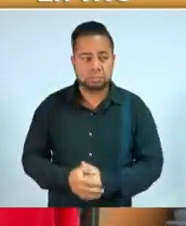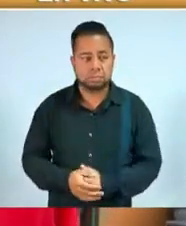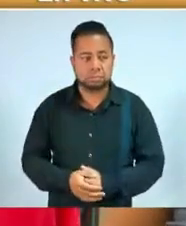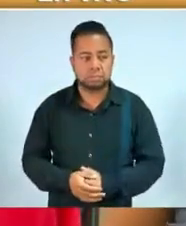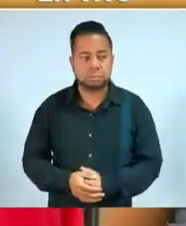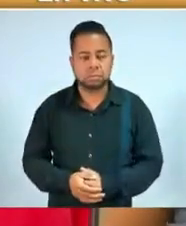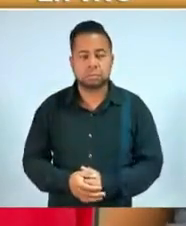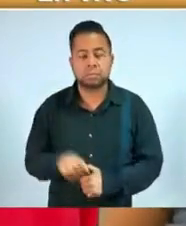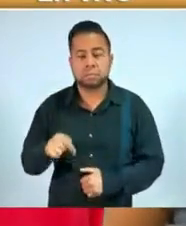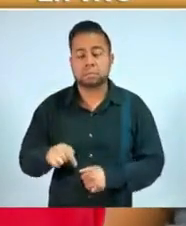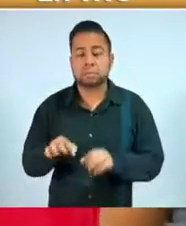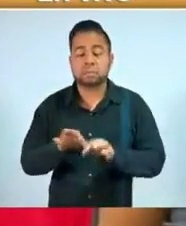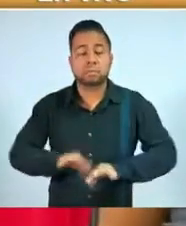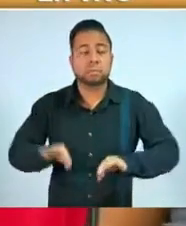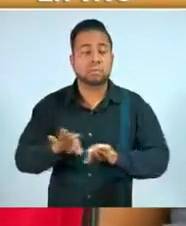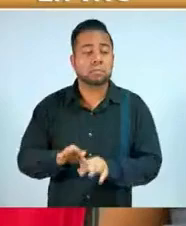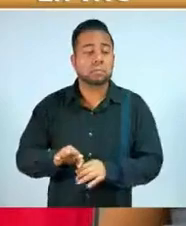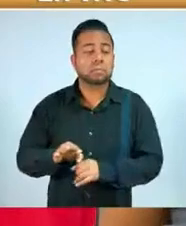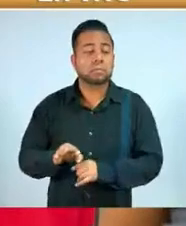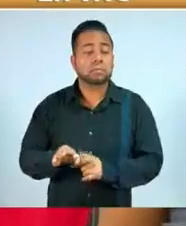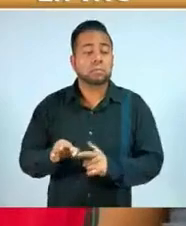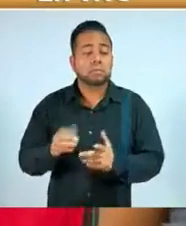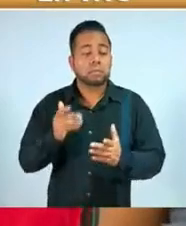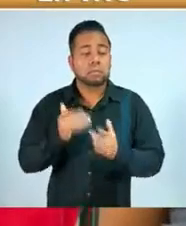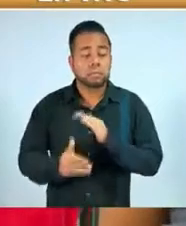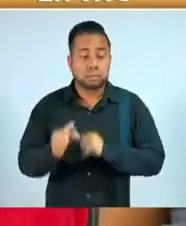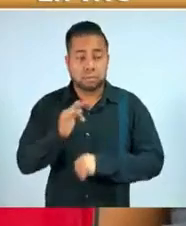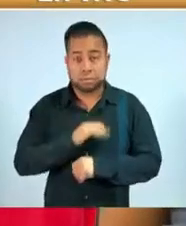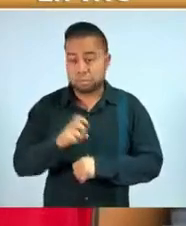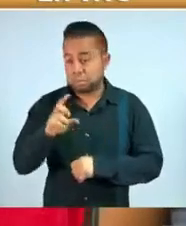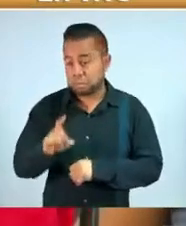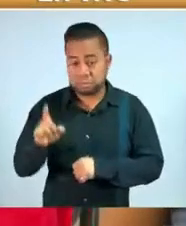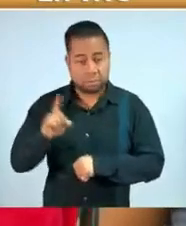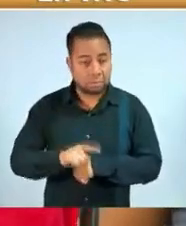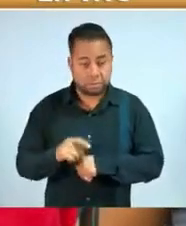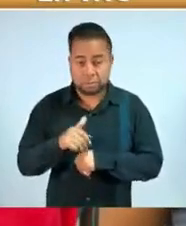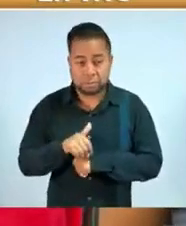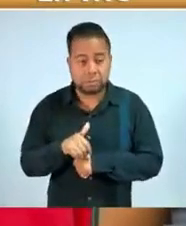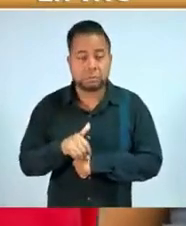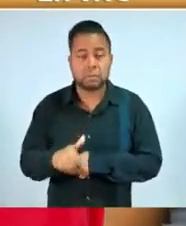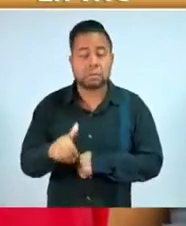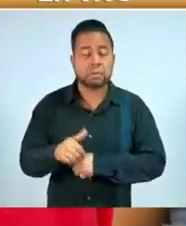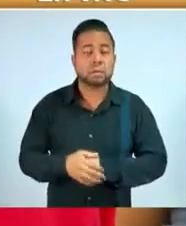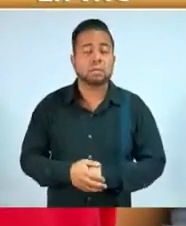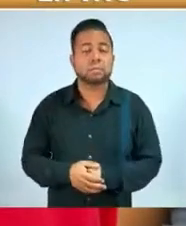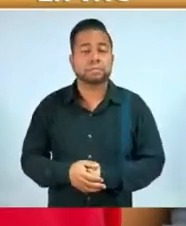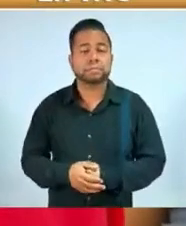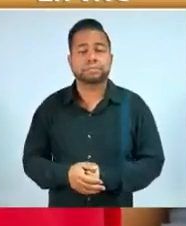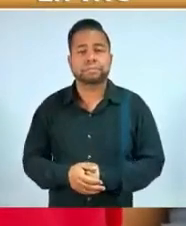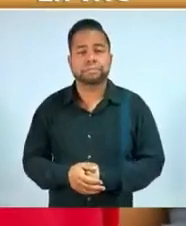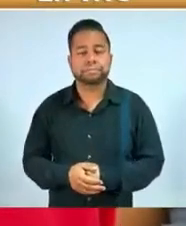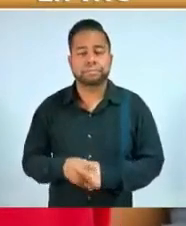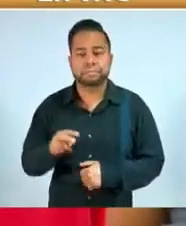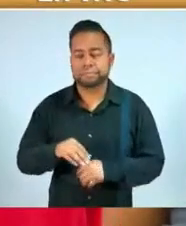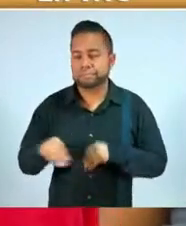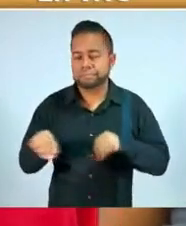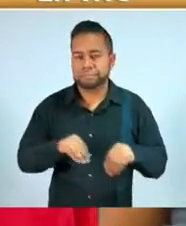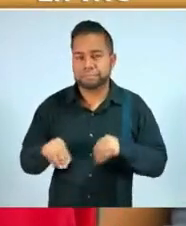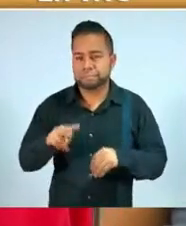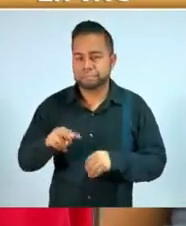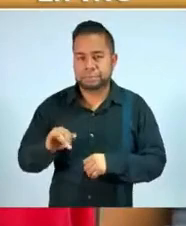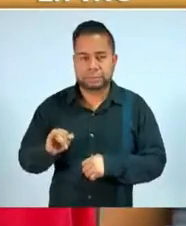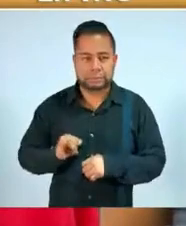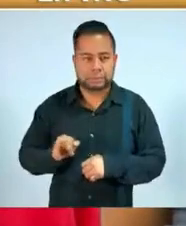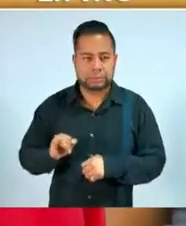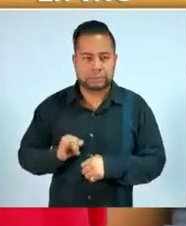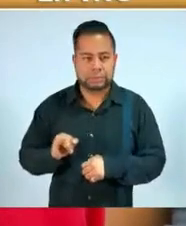Lo importante es, estamos en estos ya 30 días de cierre, muy álgidos, que vienen cosas muy